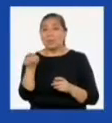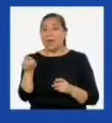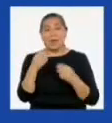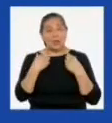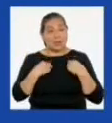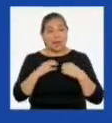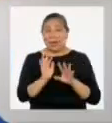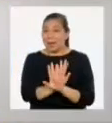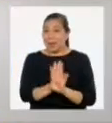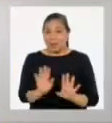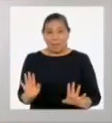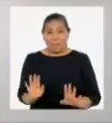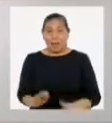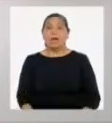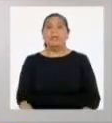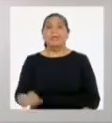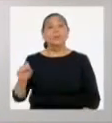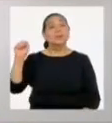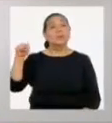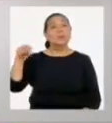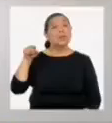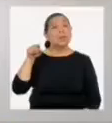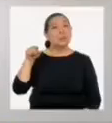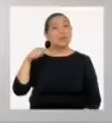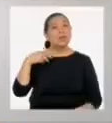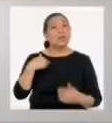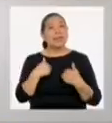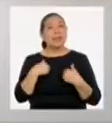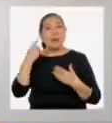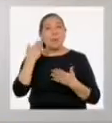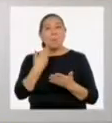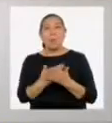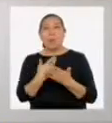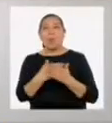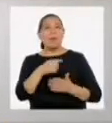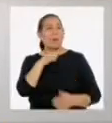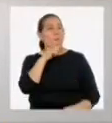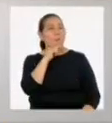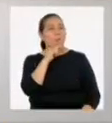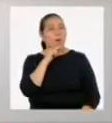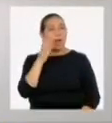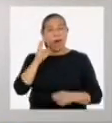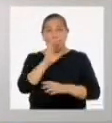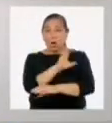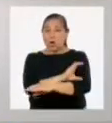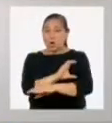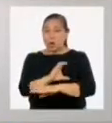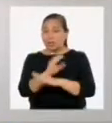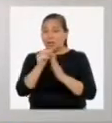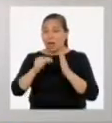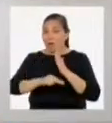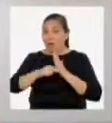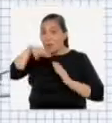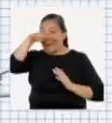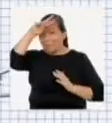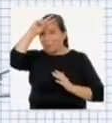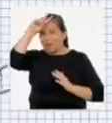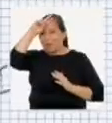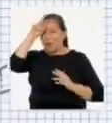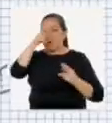¿cierto? Sí, eso también comprueba que las mujeres de la costa norte del antiguo